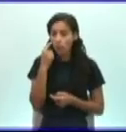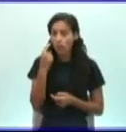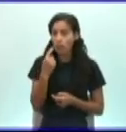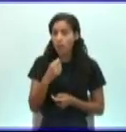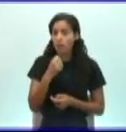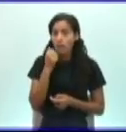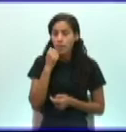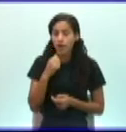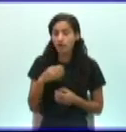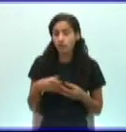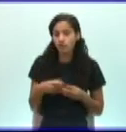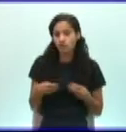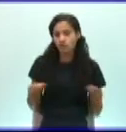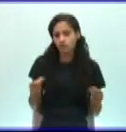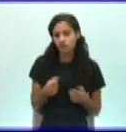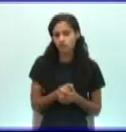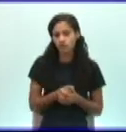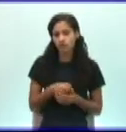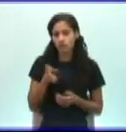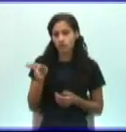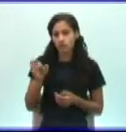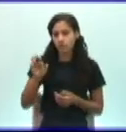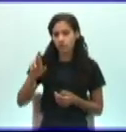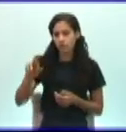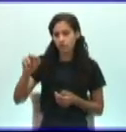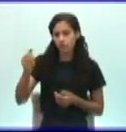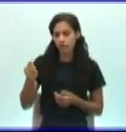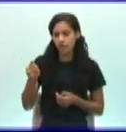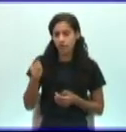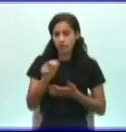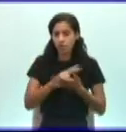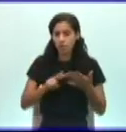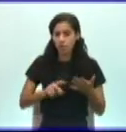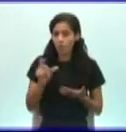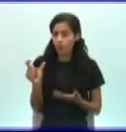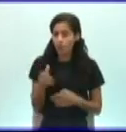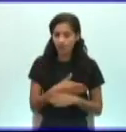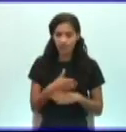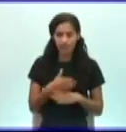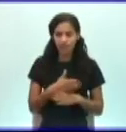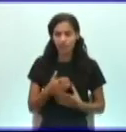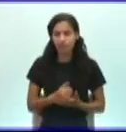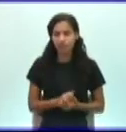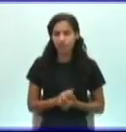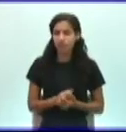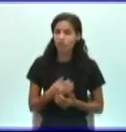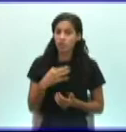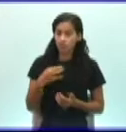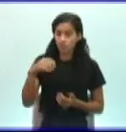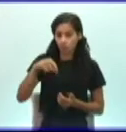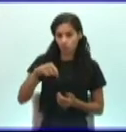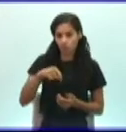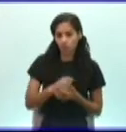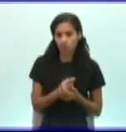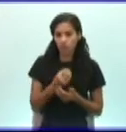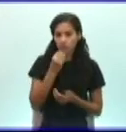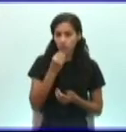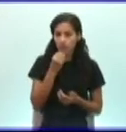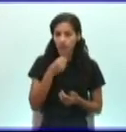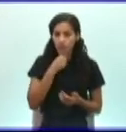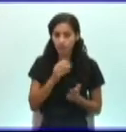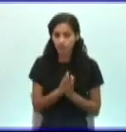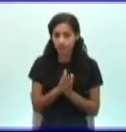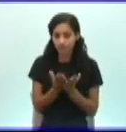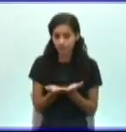suave, pera. Y hemos leído palabras diferentes. Los invito ahora a que abran su libro